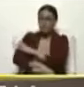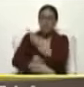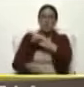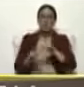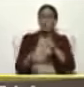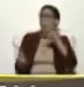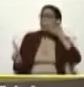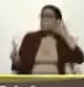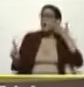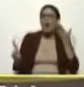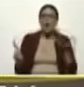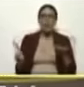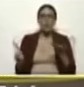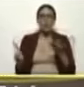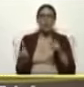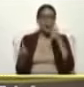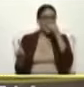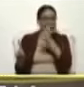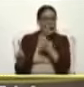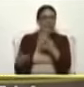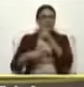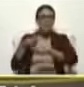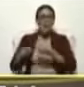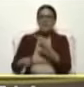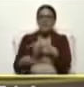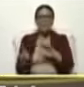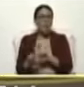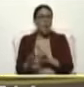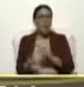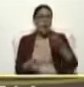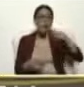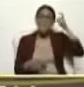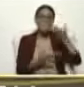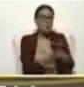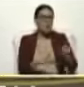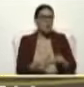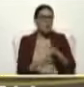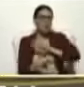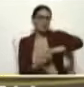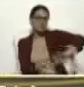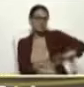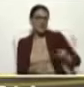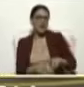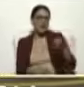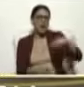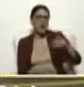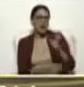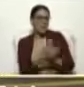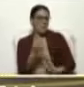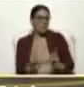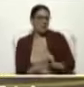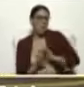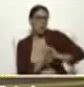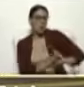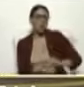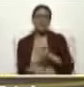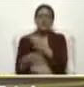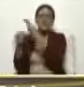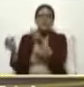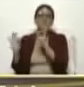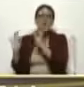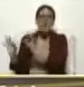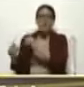azul, que desprecian al pueblo y lo ven por encima de los hombros. Así llegó Goliat, con